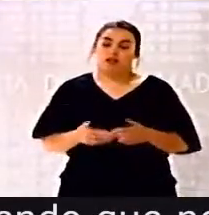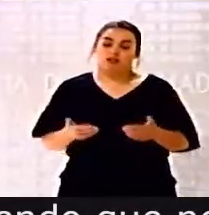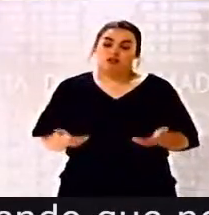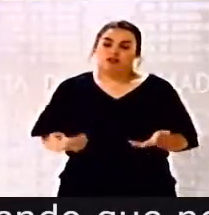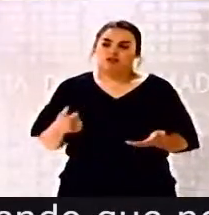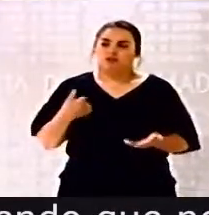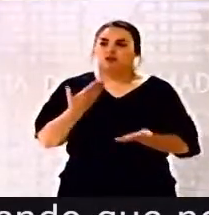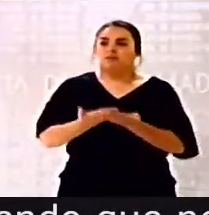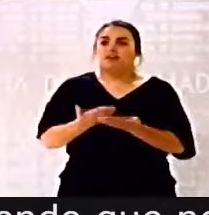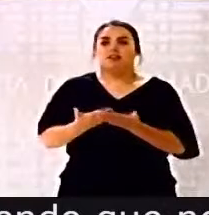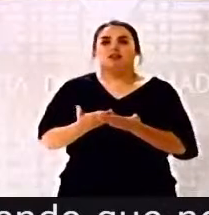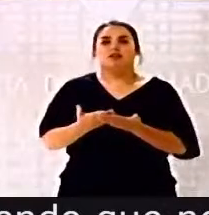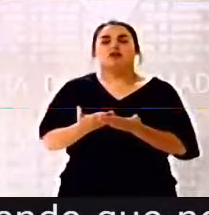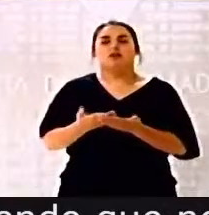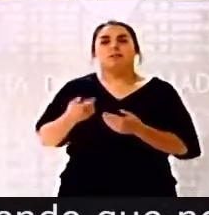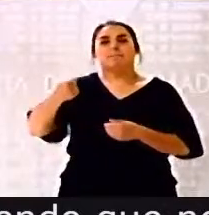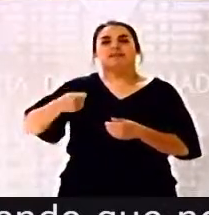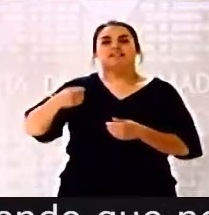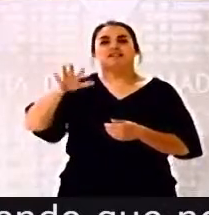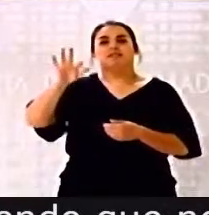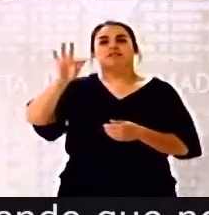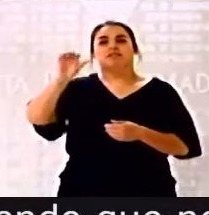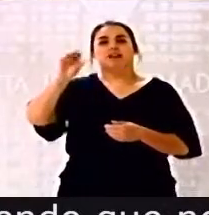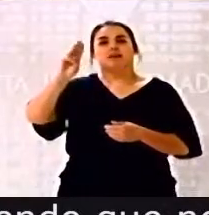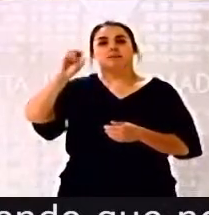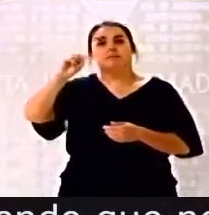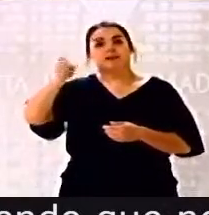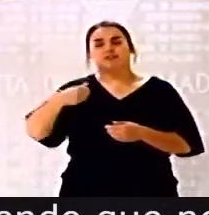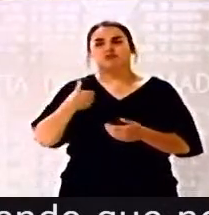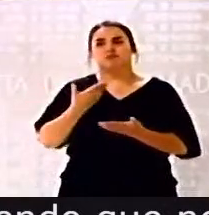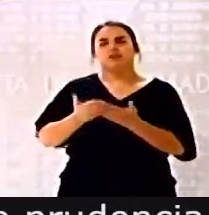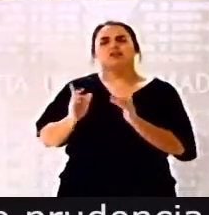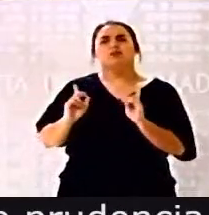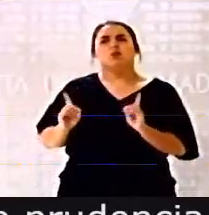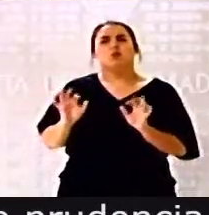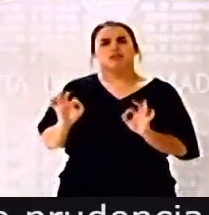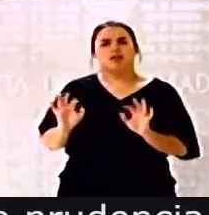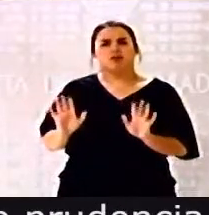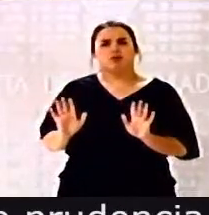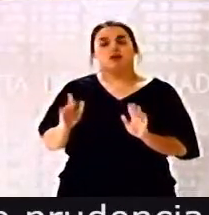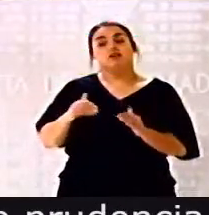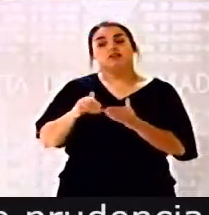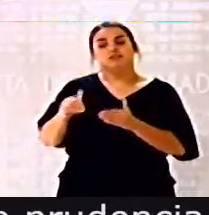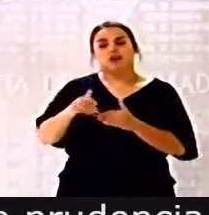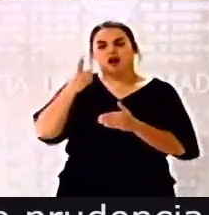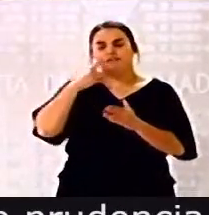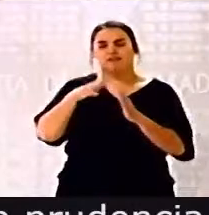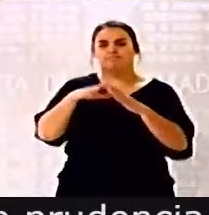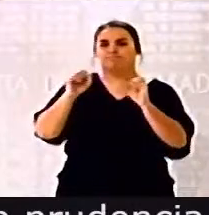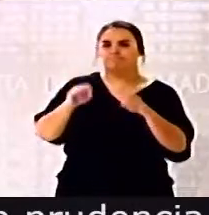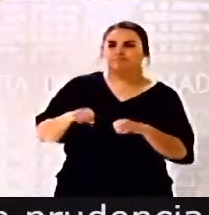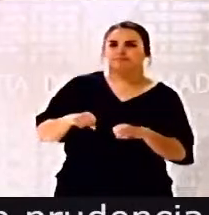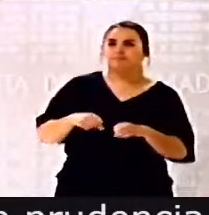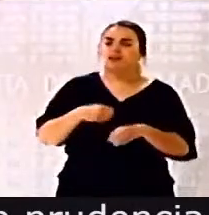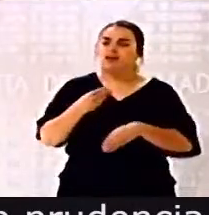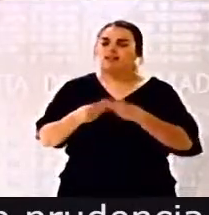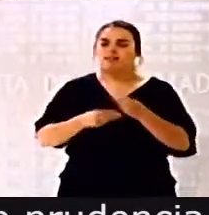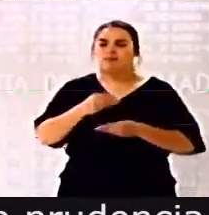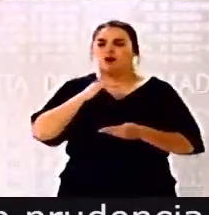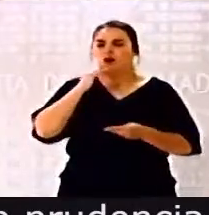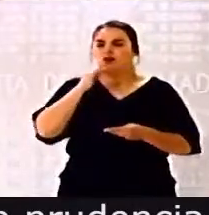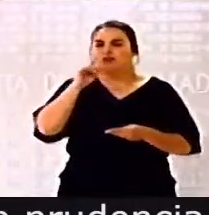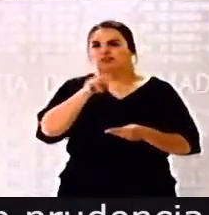yo le he pedido prudencia al presidente de FEMPES y espero que en los próximos días seamos capaces de